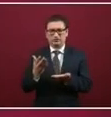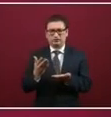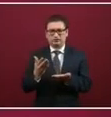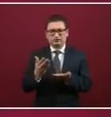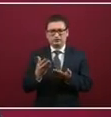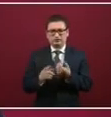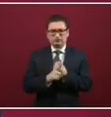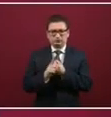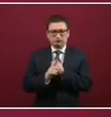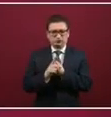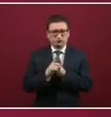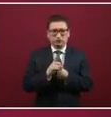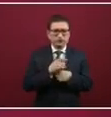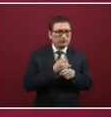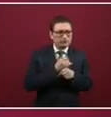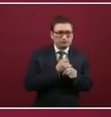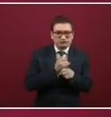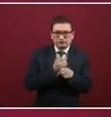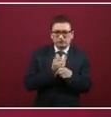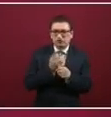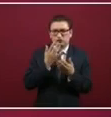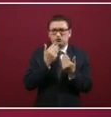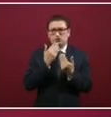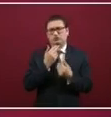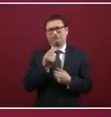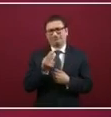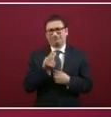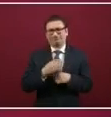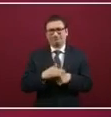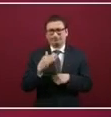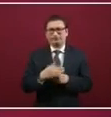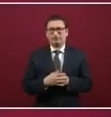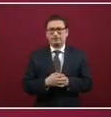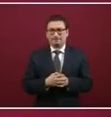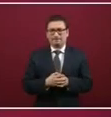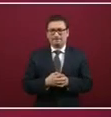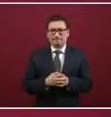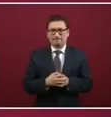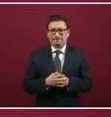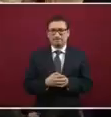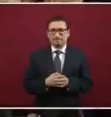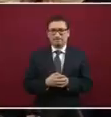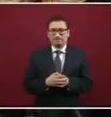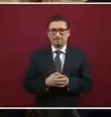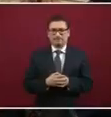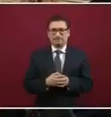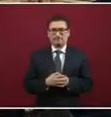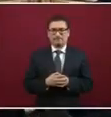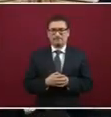Son muy pocas las investigaciones sobre esto. Y fue